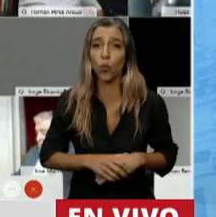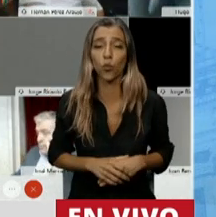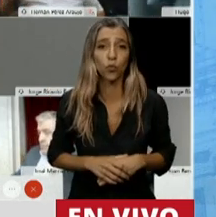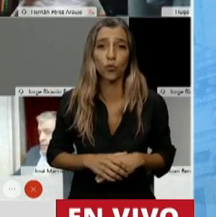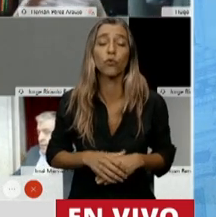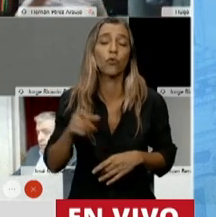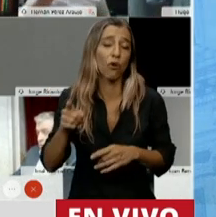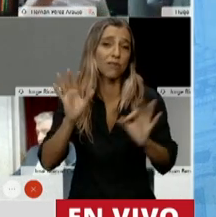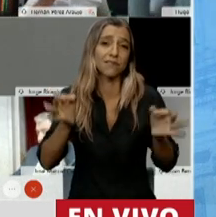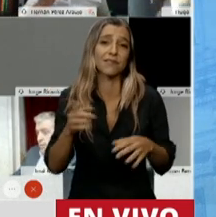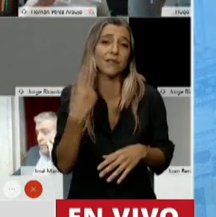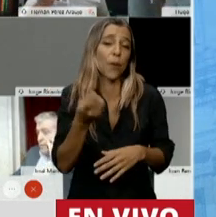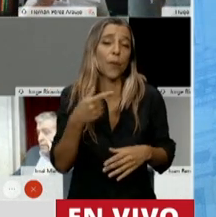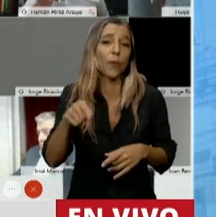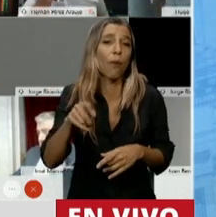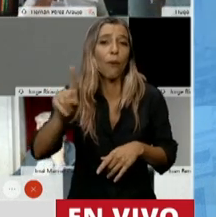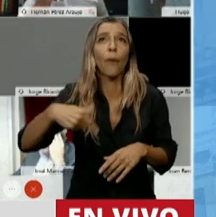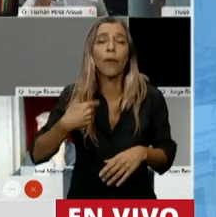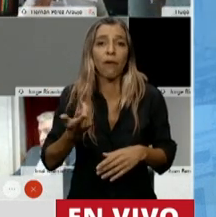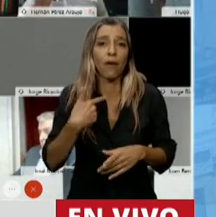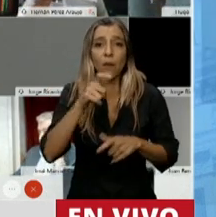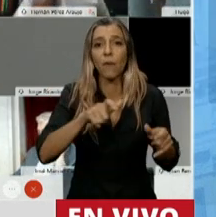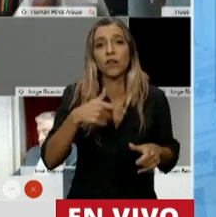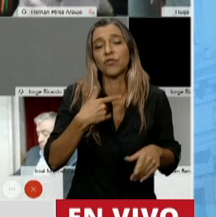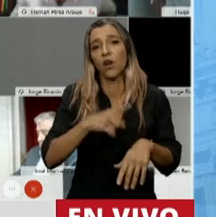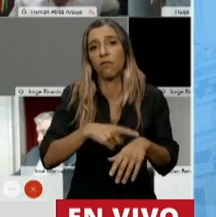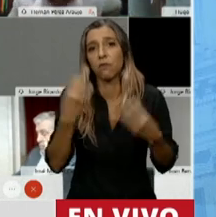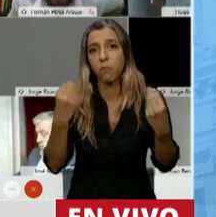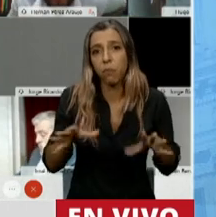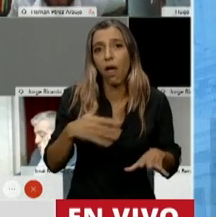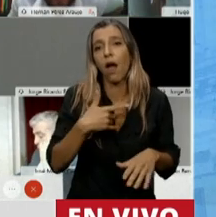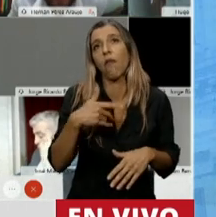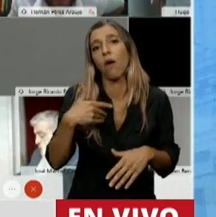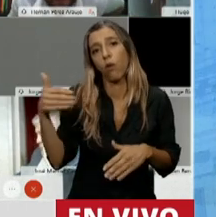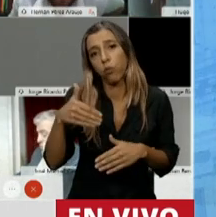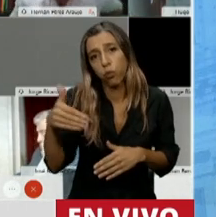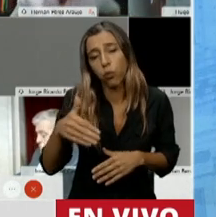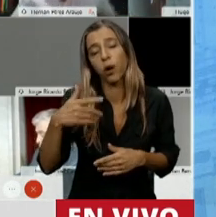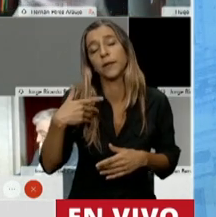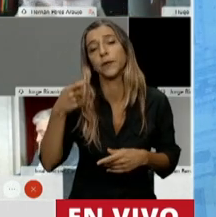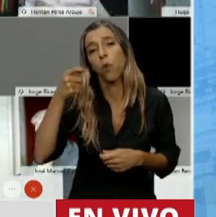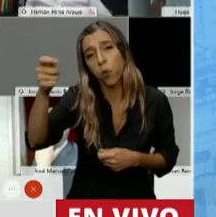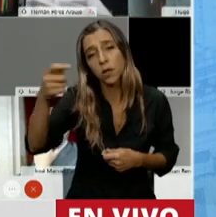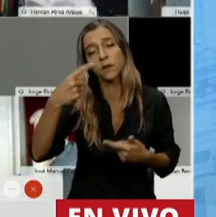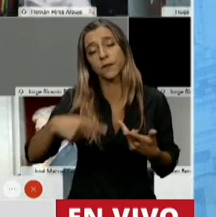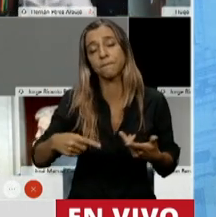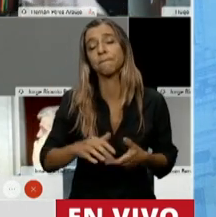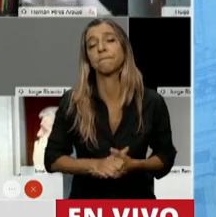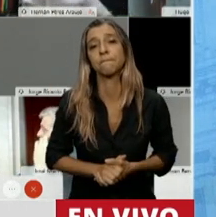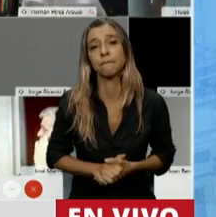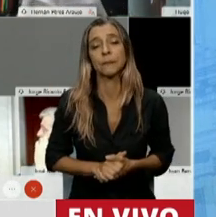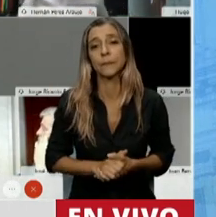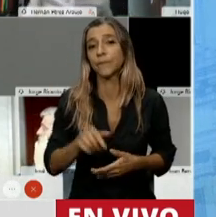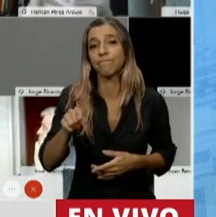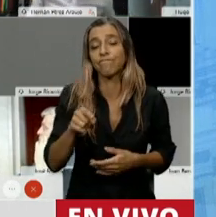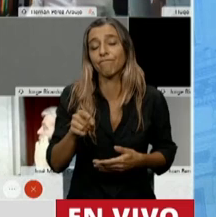de tiempo que conlleva a muchos argentinos. Se detecta fácilmente una falta de plan,